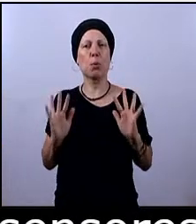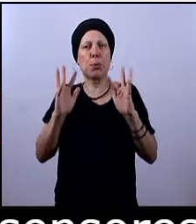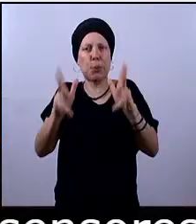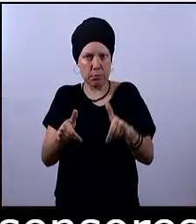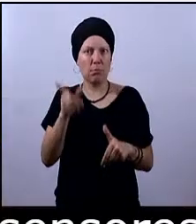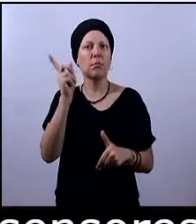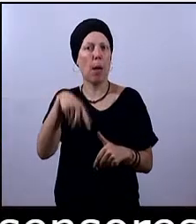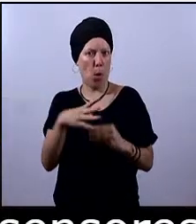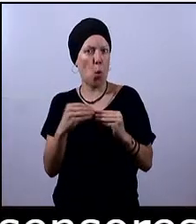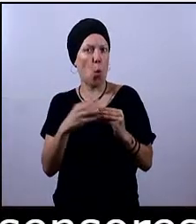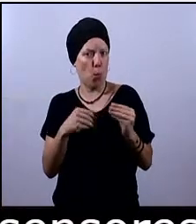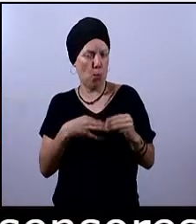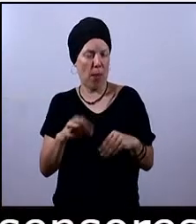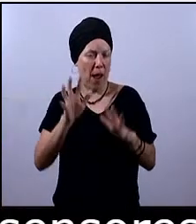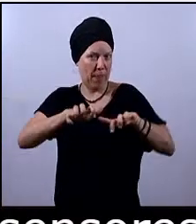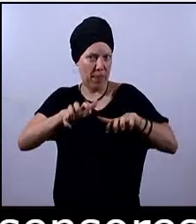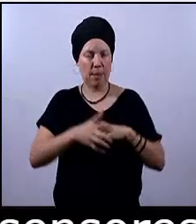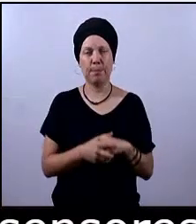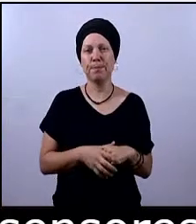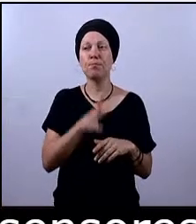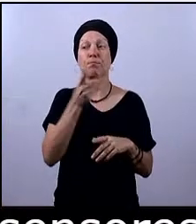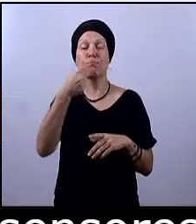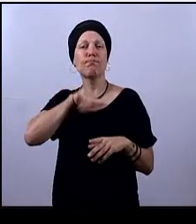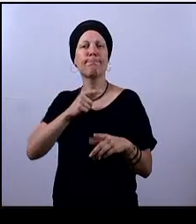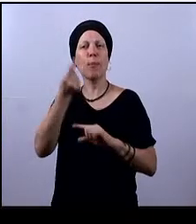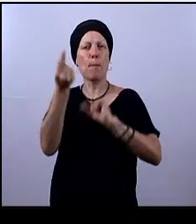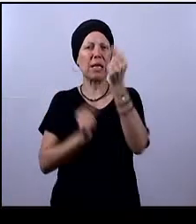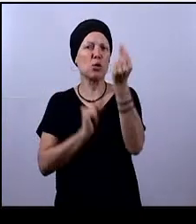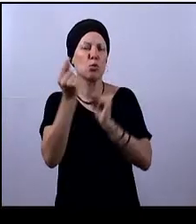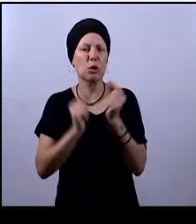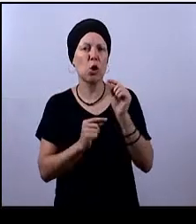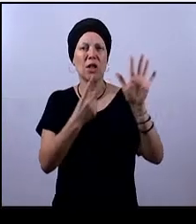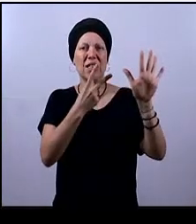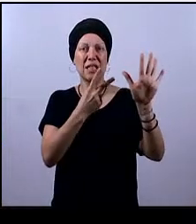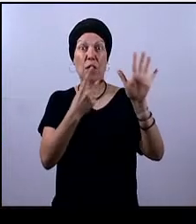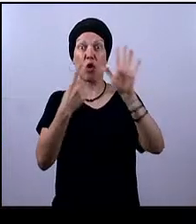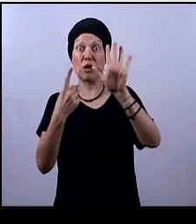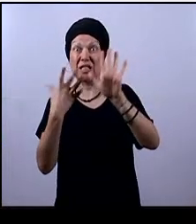agrícola. Para ello vamos a destinar un presupuesto de